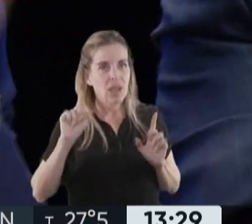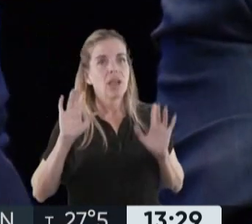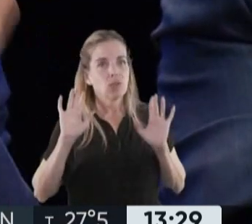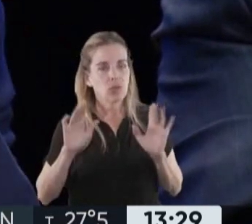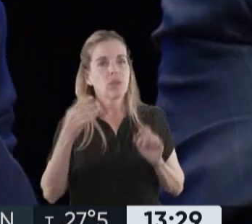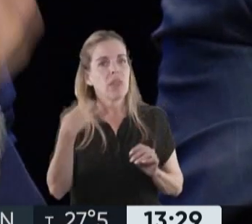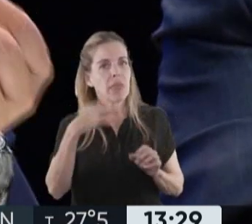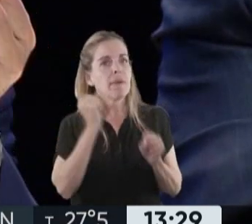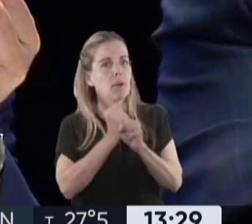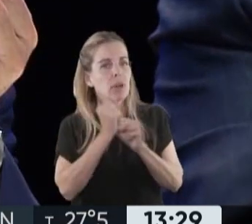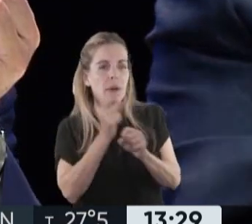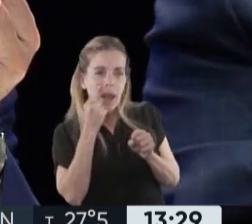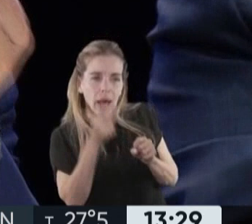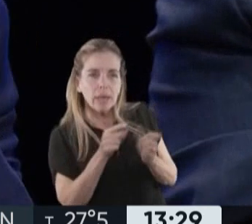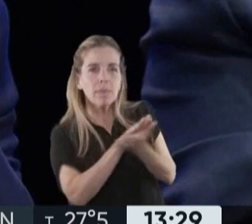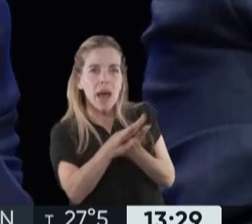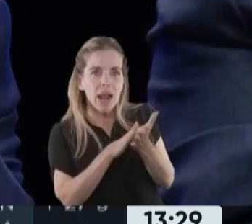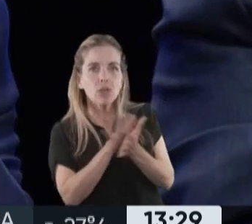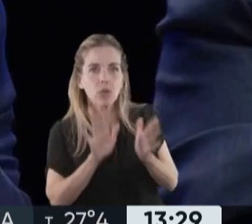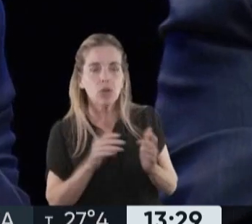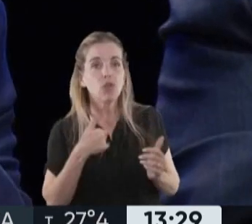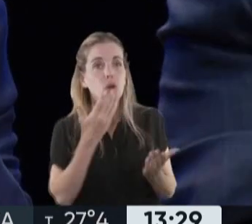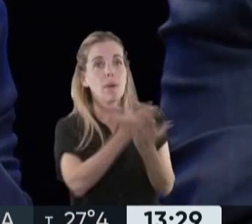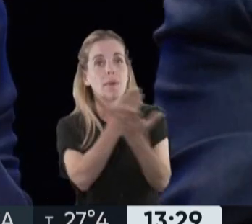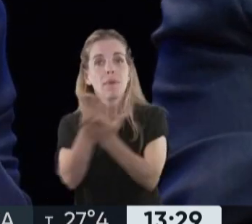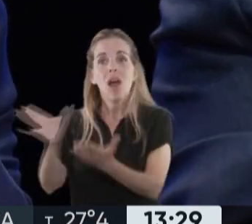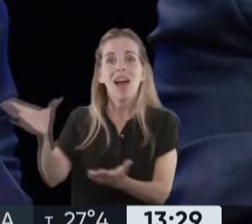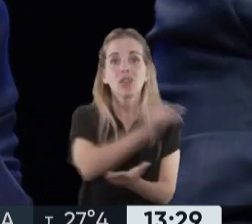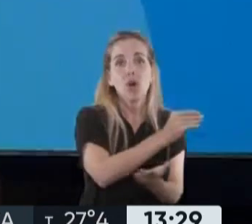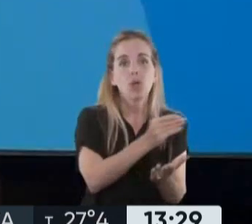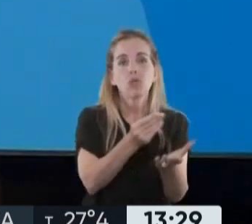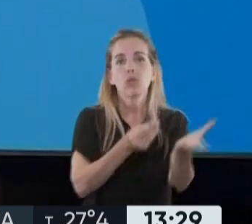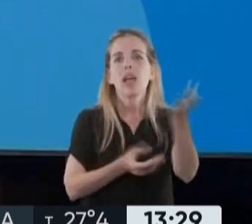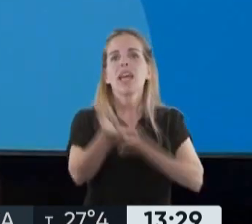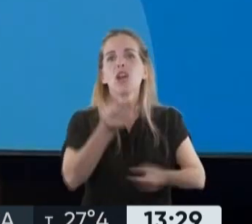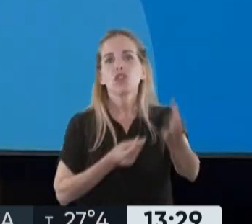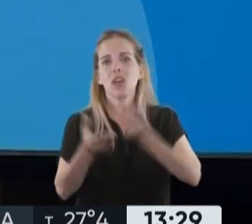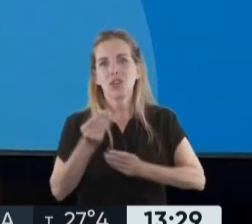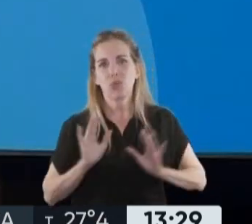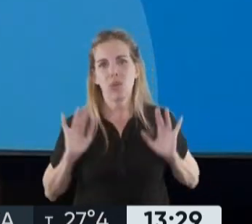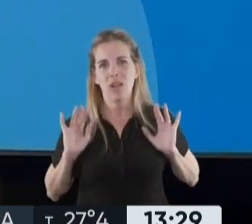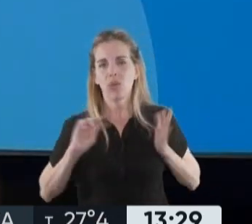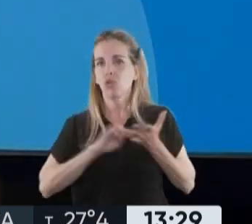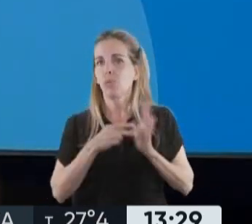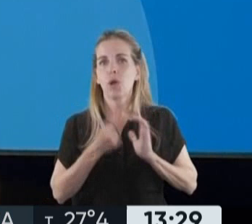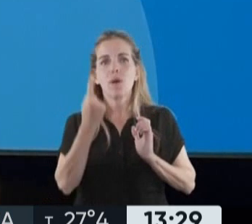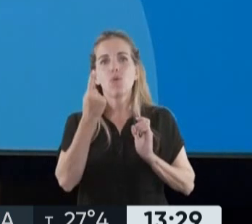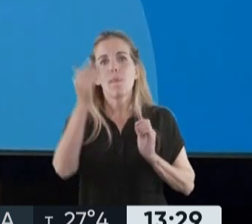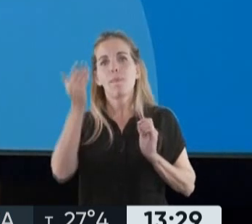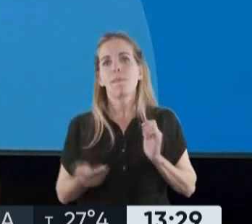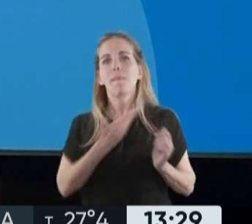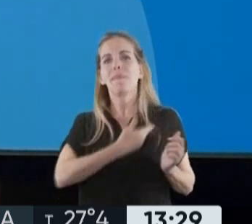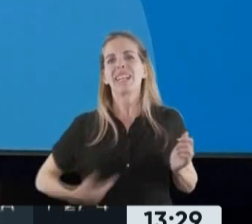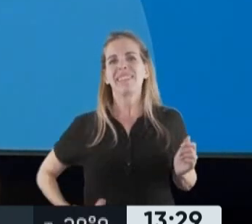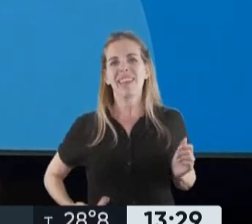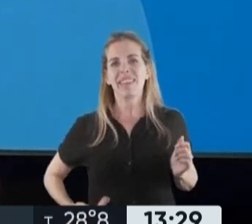Tenemos que trabajar en eso. Y yo lo que les pido a todos es que nos ayuden. No es un problema de un presidente, es un